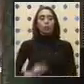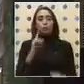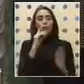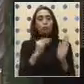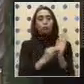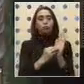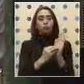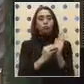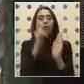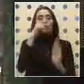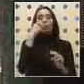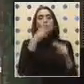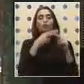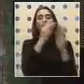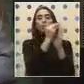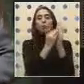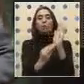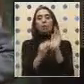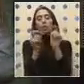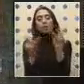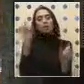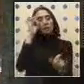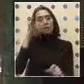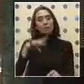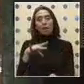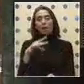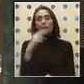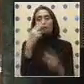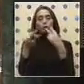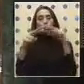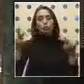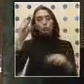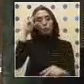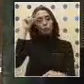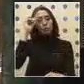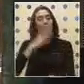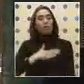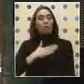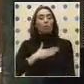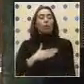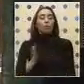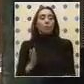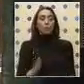inscrito saben quiénes son y tienen iniciativa propia también al respecto. Tiene la palabra